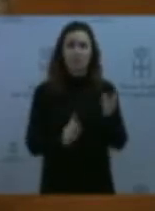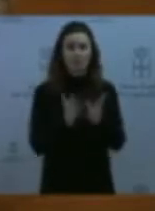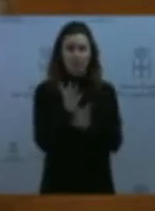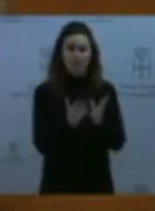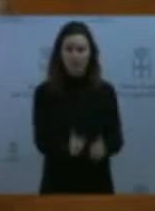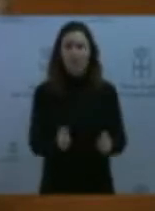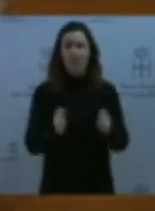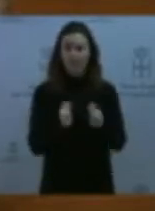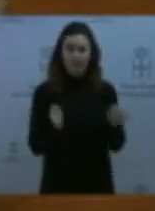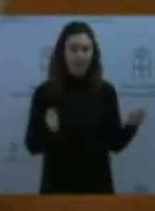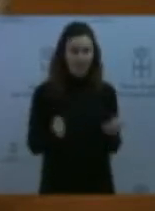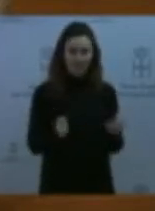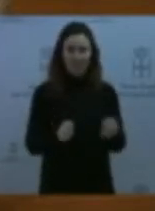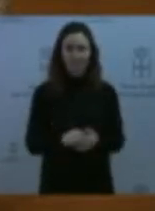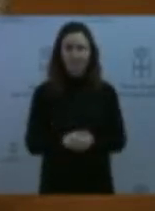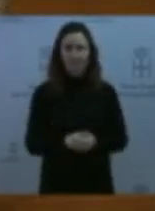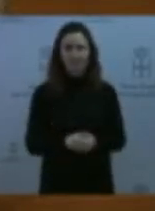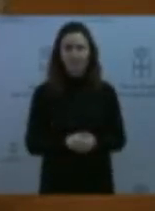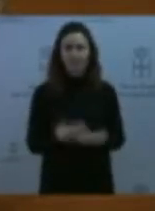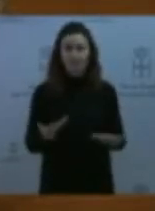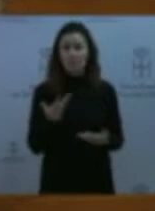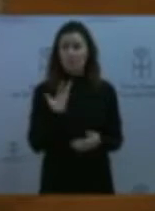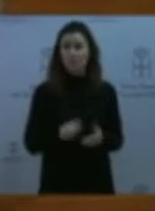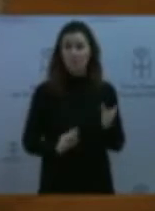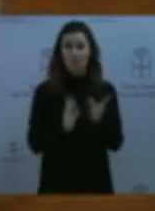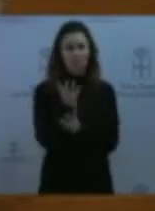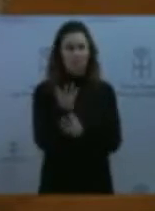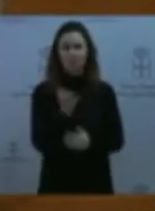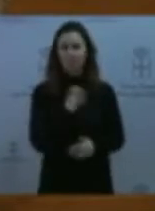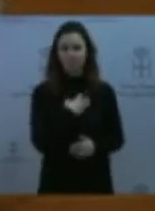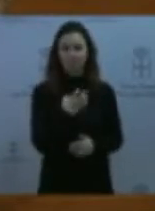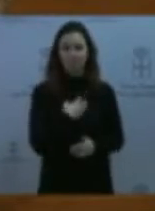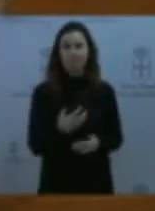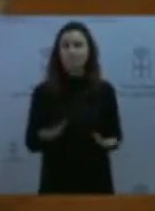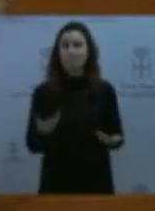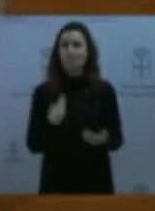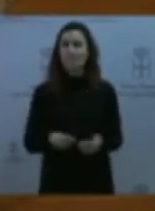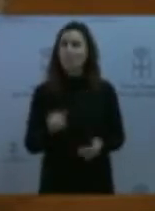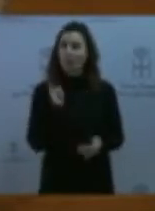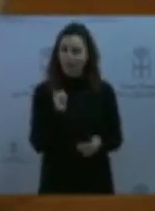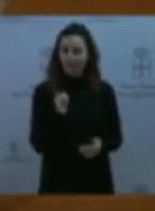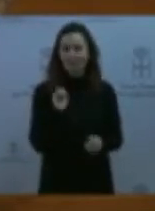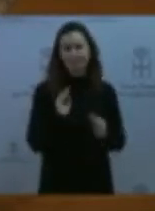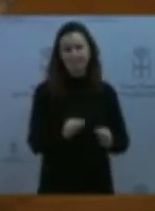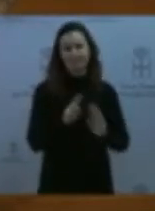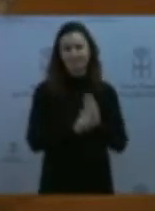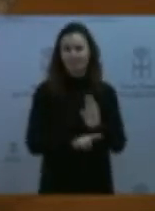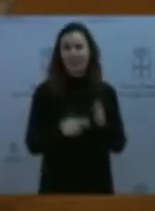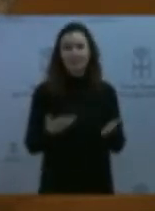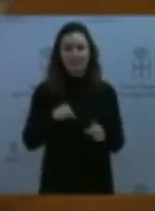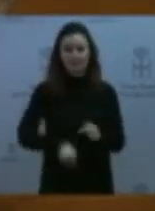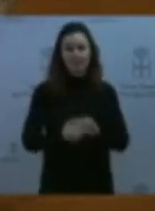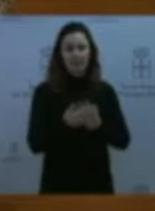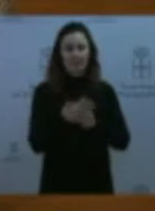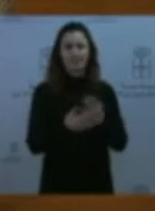por la cultura del fuego. Esa tiene sus reglas. Y aquí hablamos del uso delictivo del fuego en el